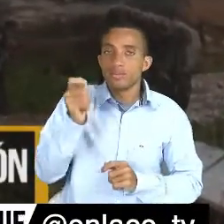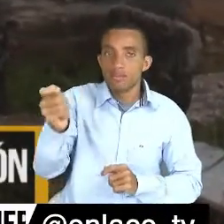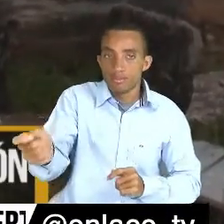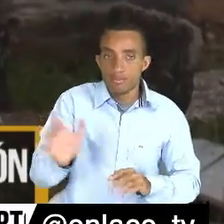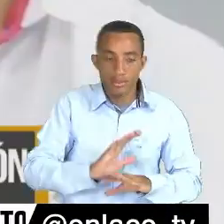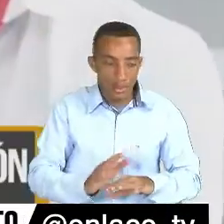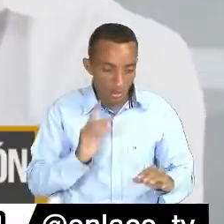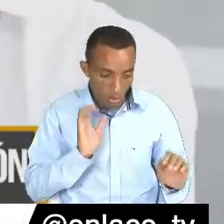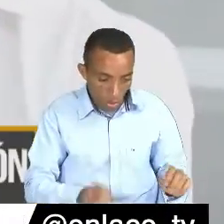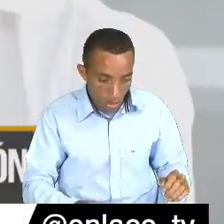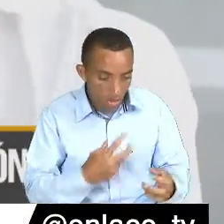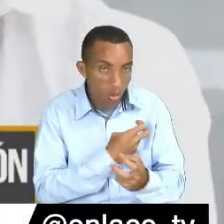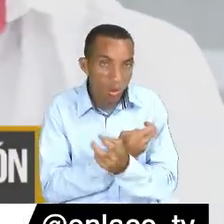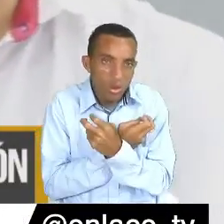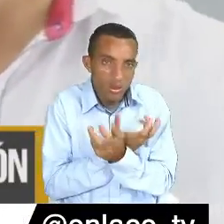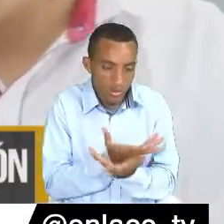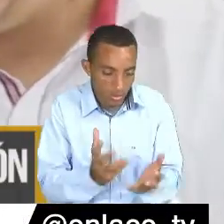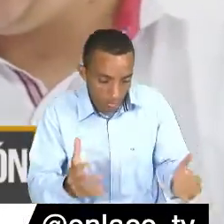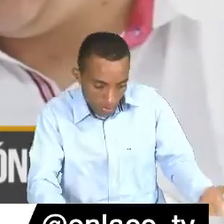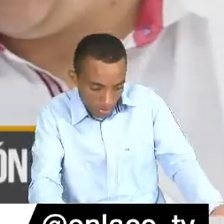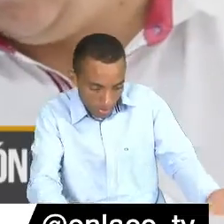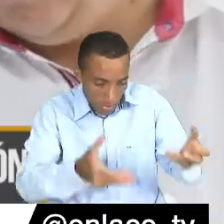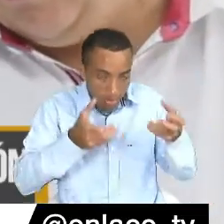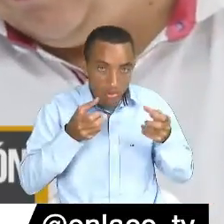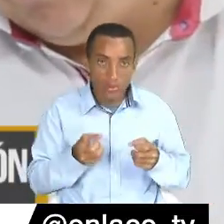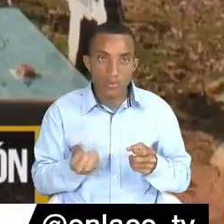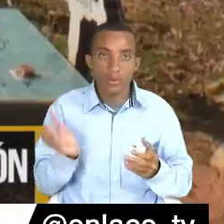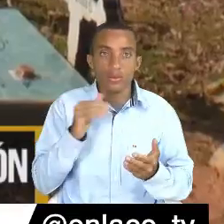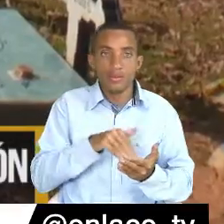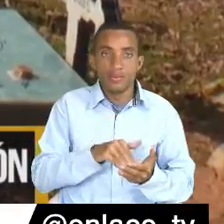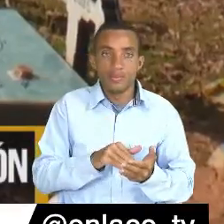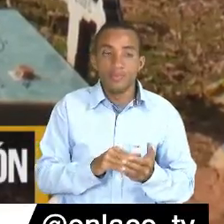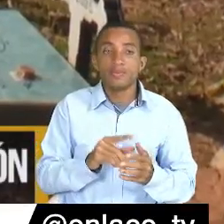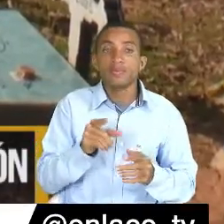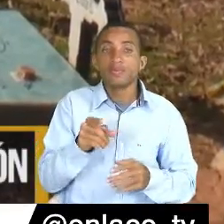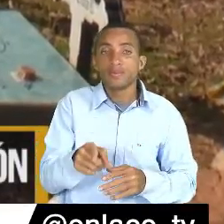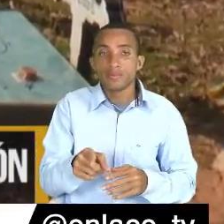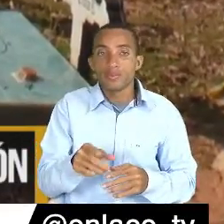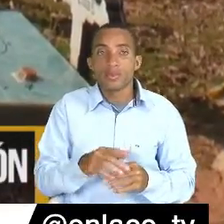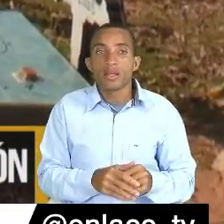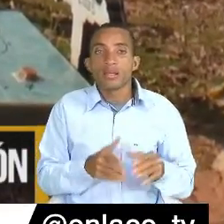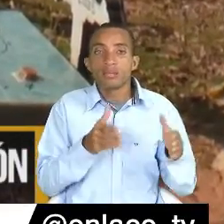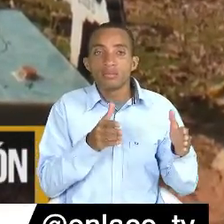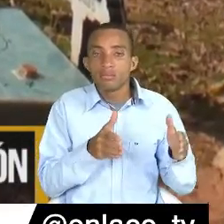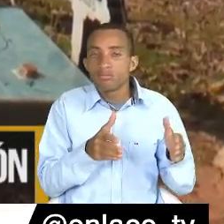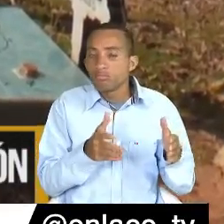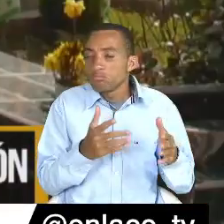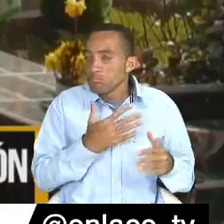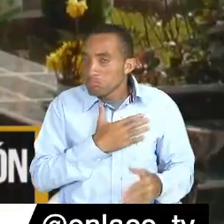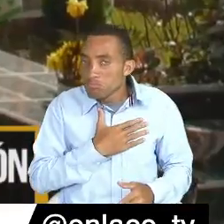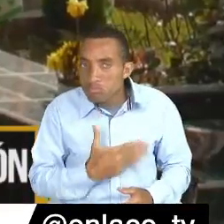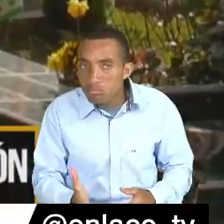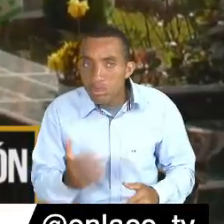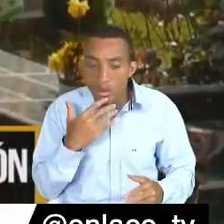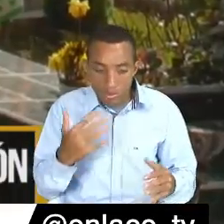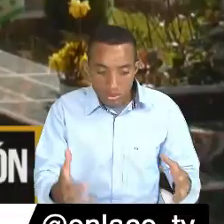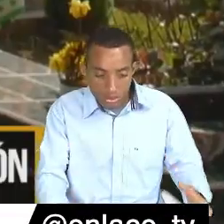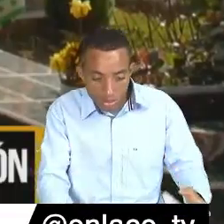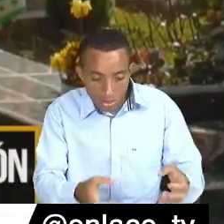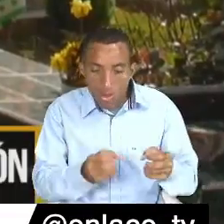la exhumación. Borges advirtió que la opción de utilizar los osarios de La Resurrección es voluntaria y si los restos vienen de otro